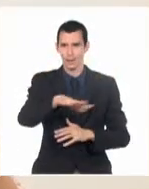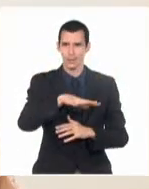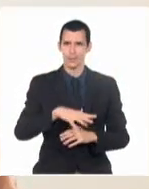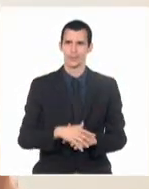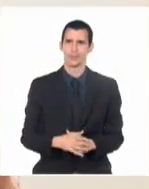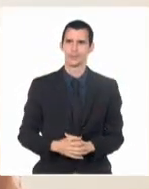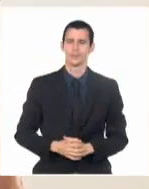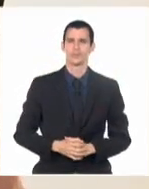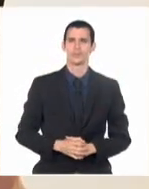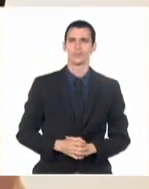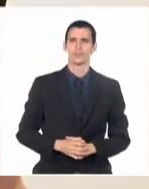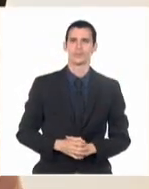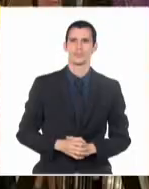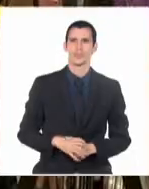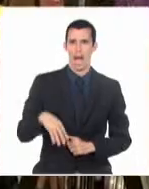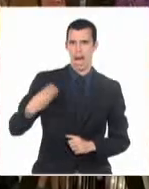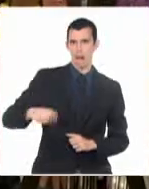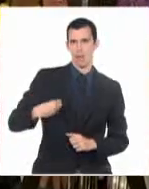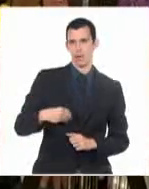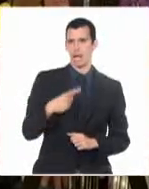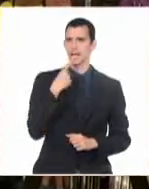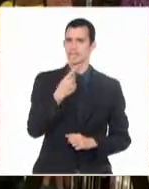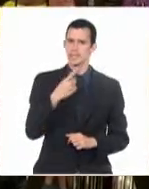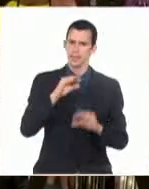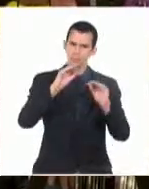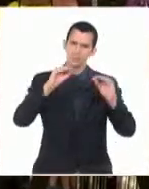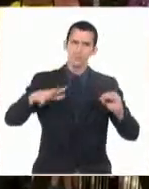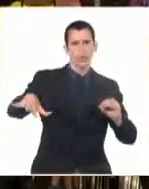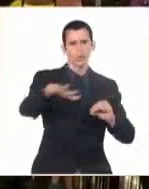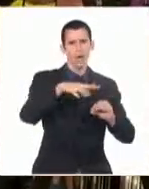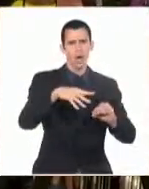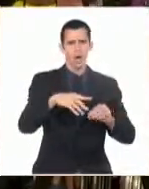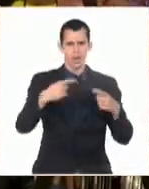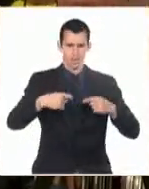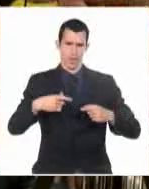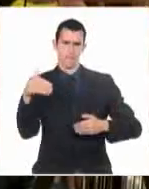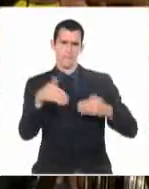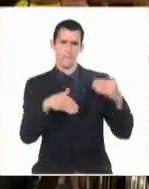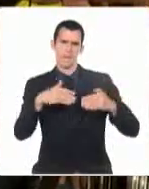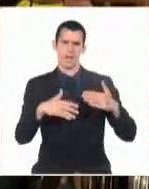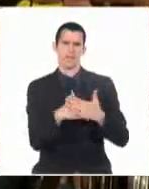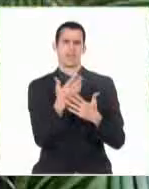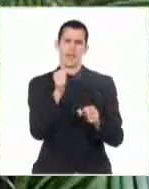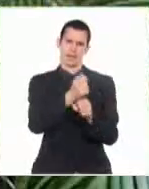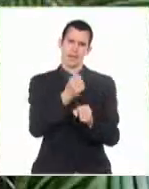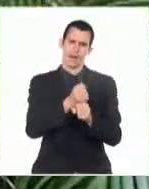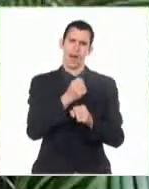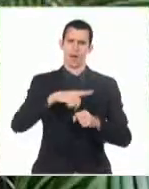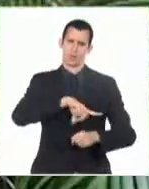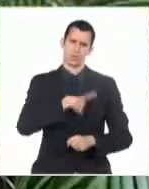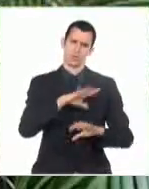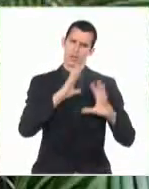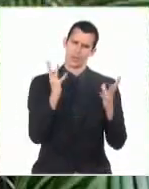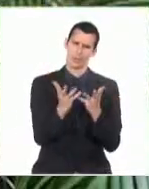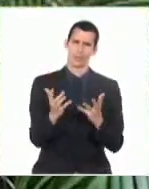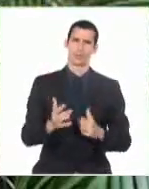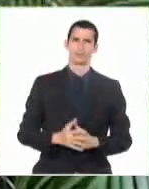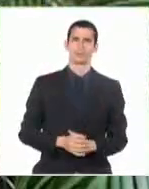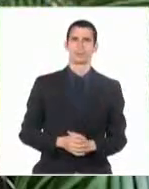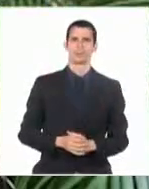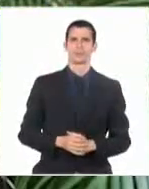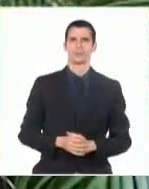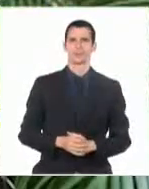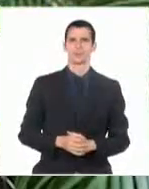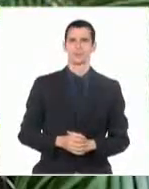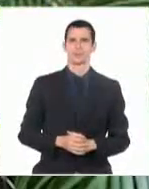por el Día del Trabajador de la Cultura y propició el intercambio sobre tendencias actuales de la profesión. El locutor, en definitiva, es